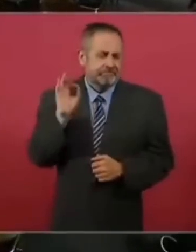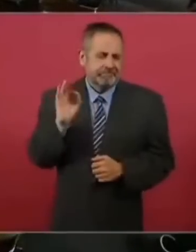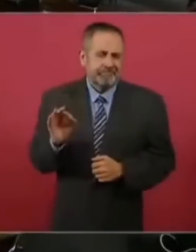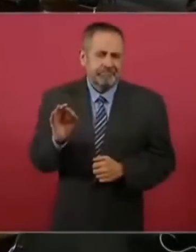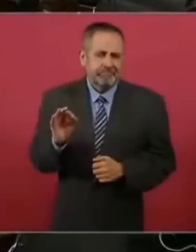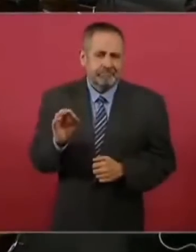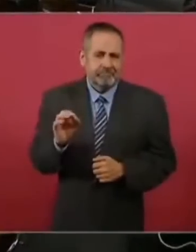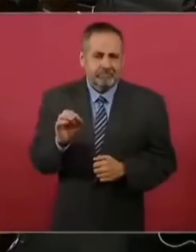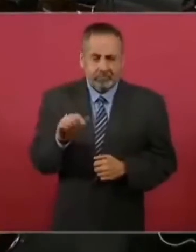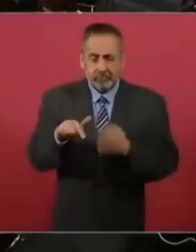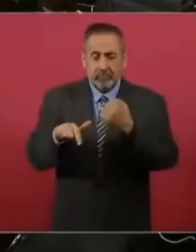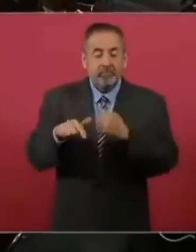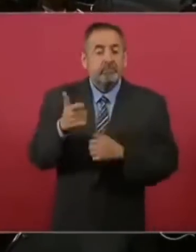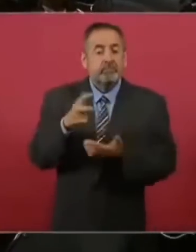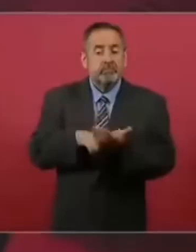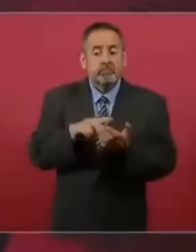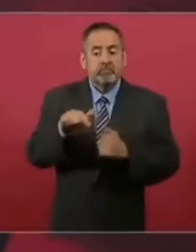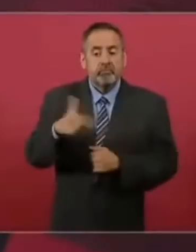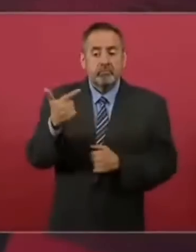Era 12.50.